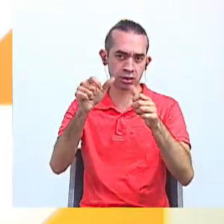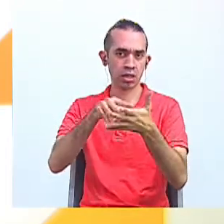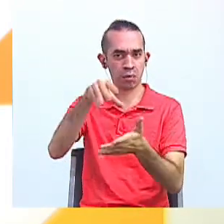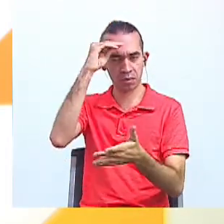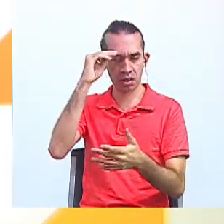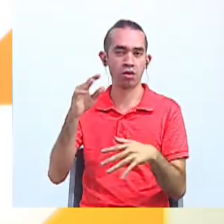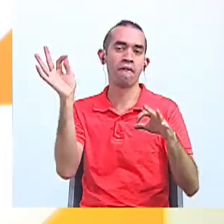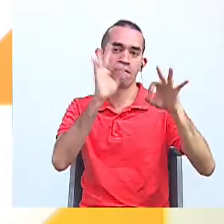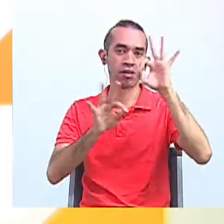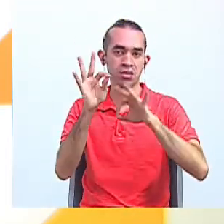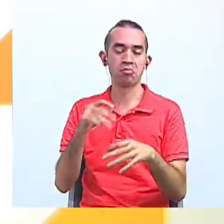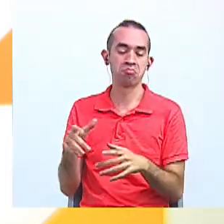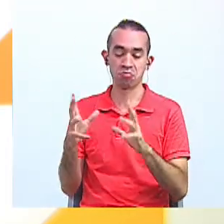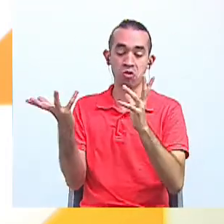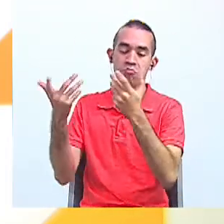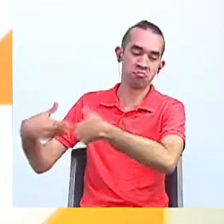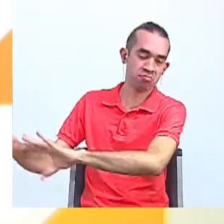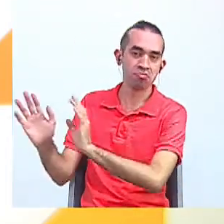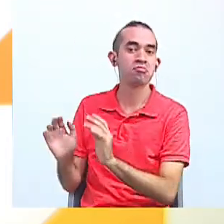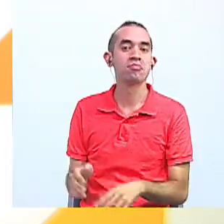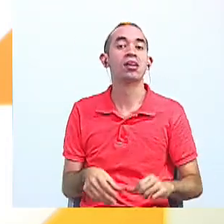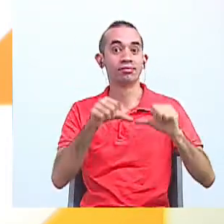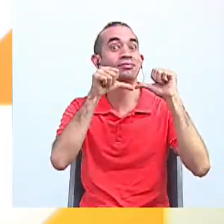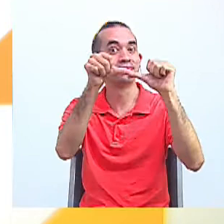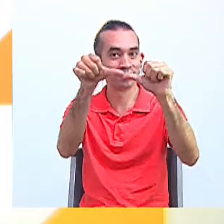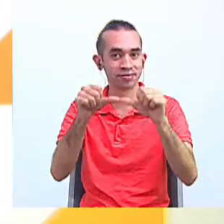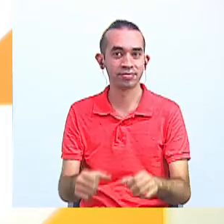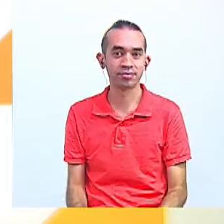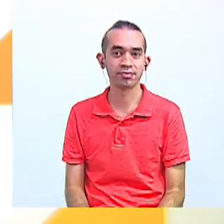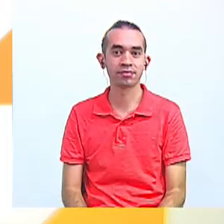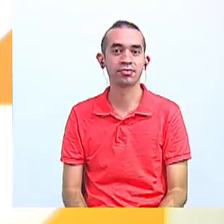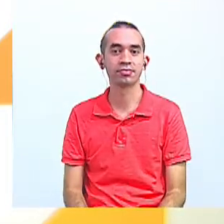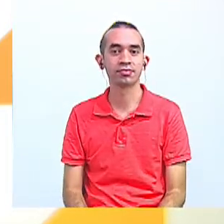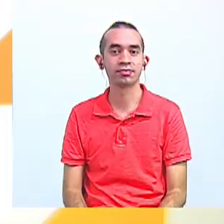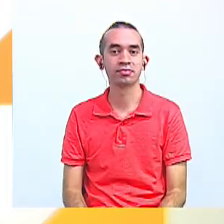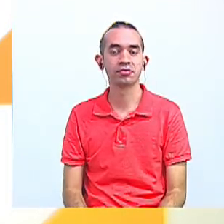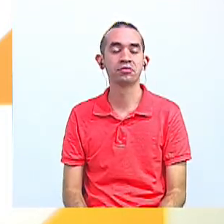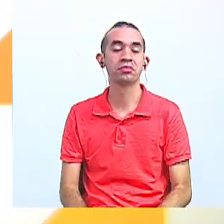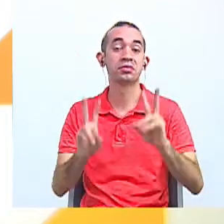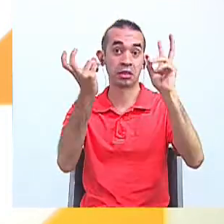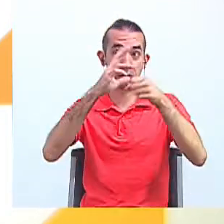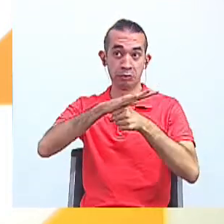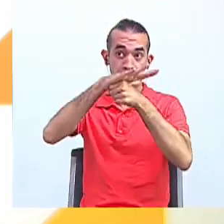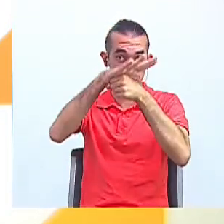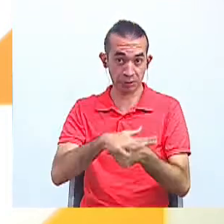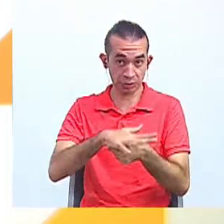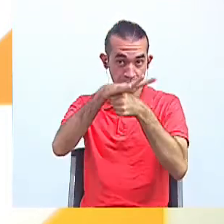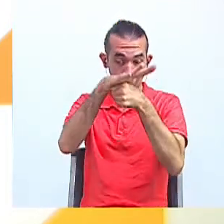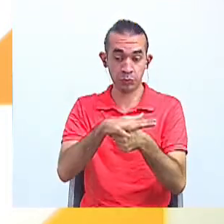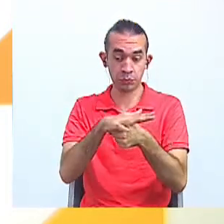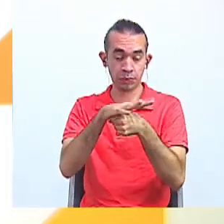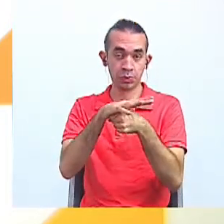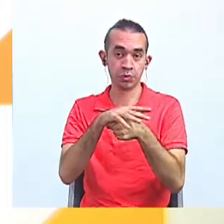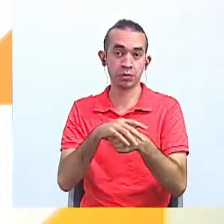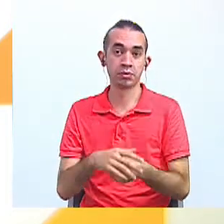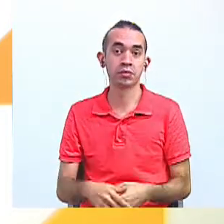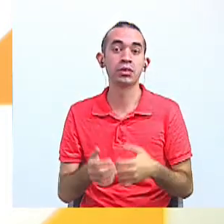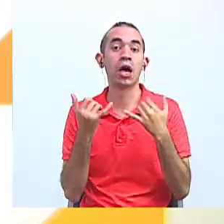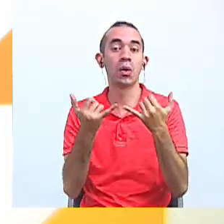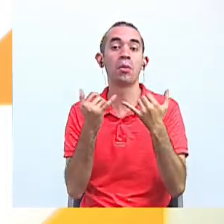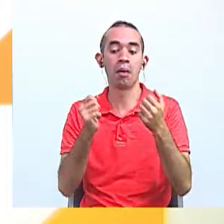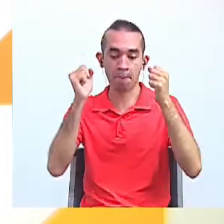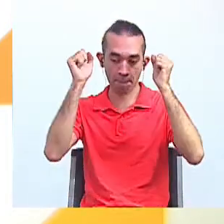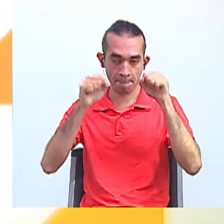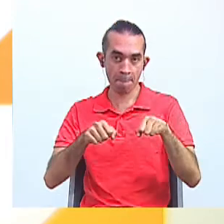aquí y vamos a continuar. Como hemos estado trabajando sobre la presión, en este momento vamos a